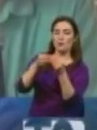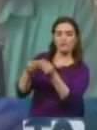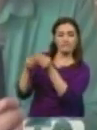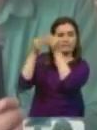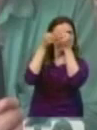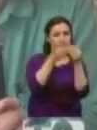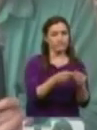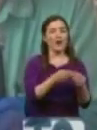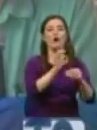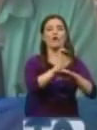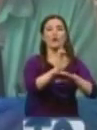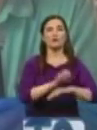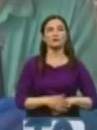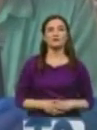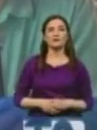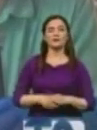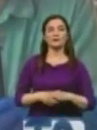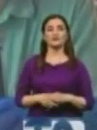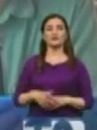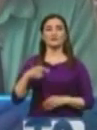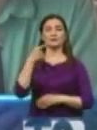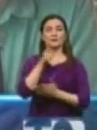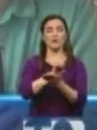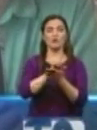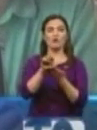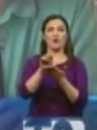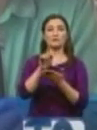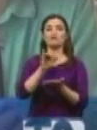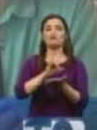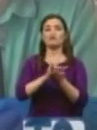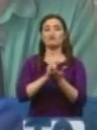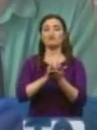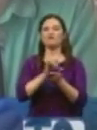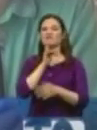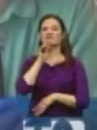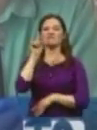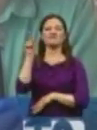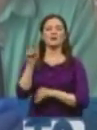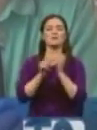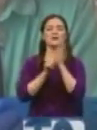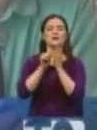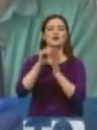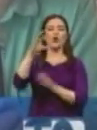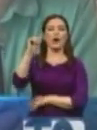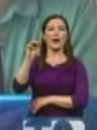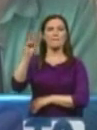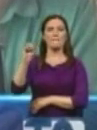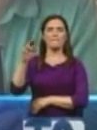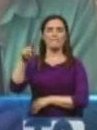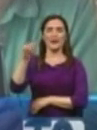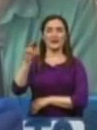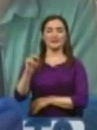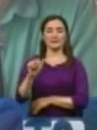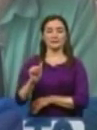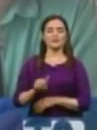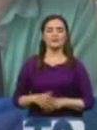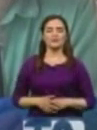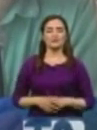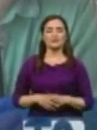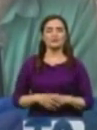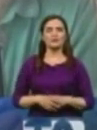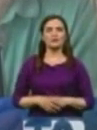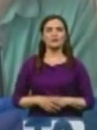semana próxima yo voy a Nueva York y a Washington con el ministro Pablo Campana, su ministro